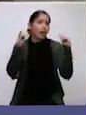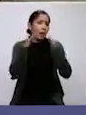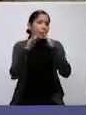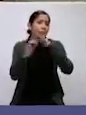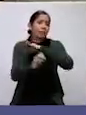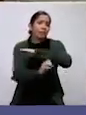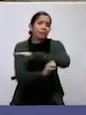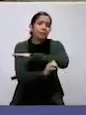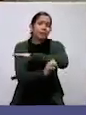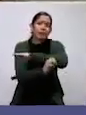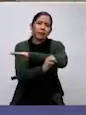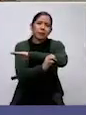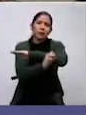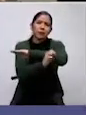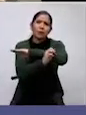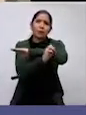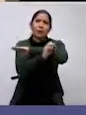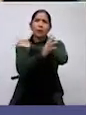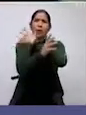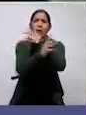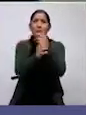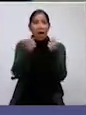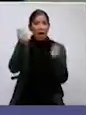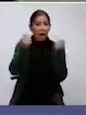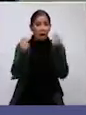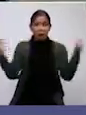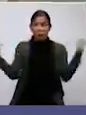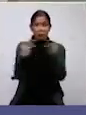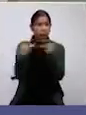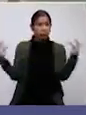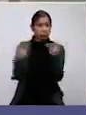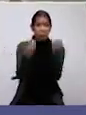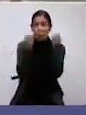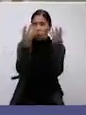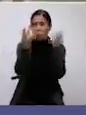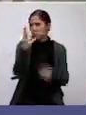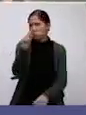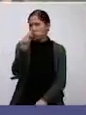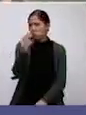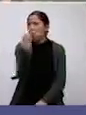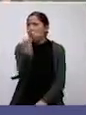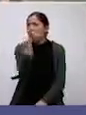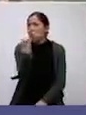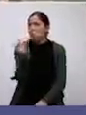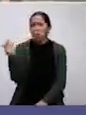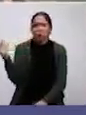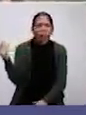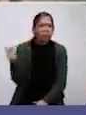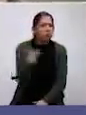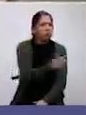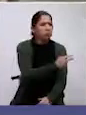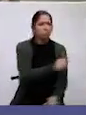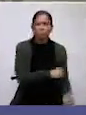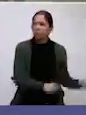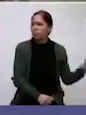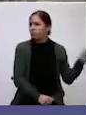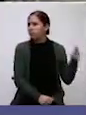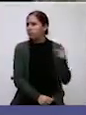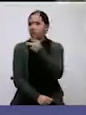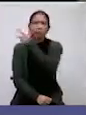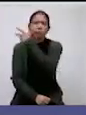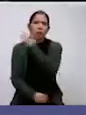La Paz. Hay poca fluidez en el poco tránsito vehicular en este caso, y bastante fluidez más bien en el